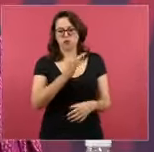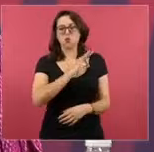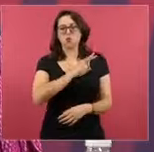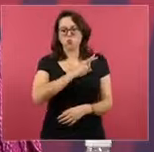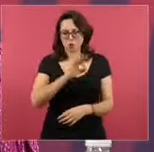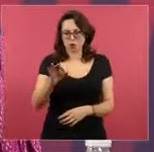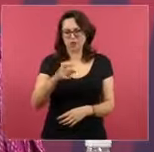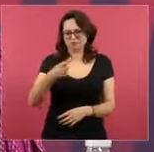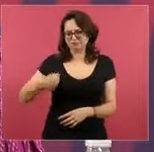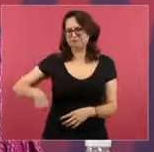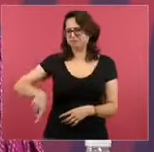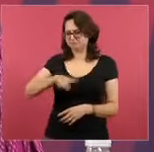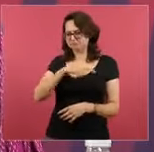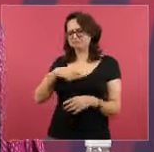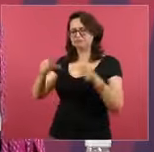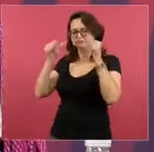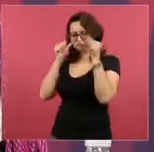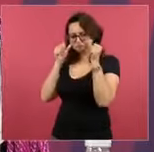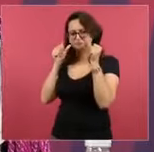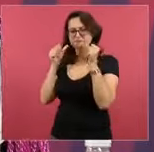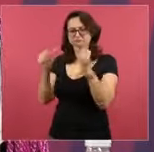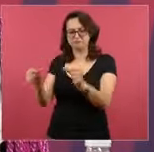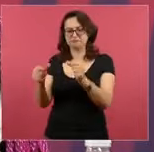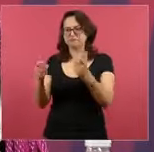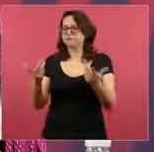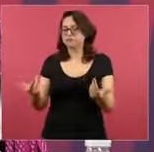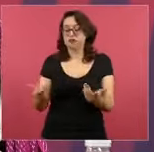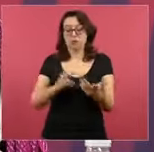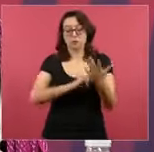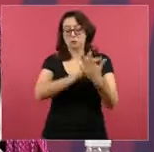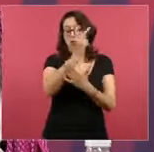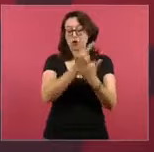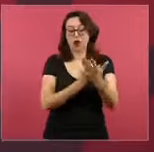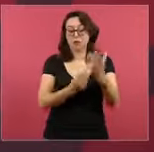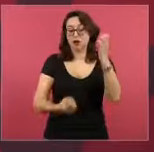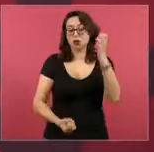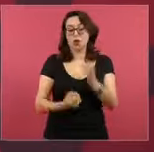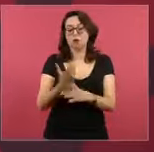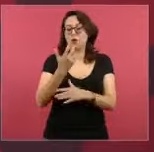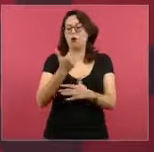realidad de lo que se está trabajando y lo que queremos es tener